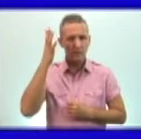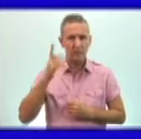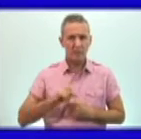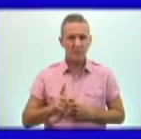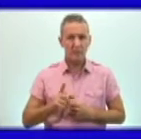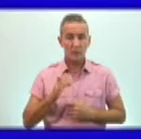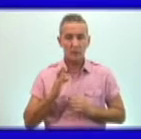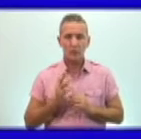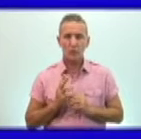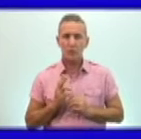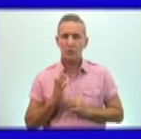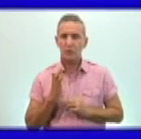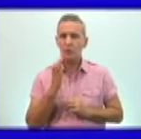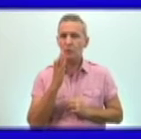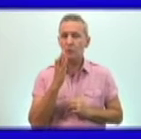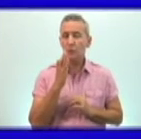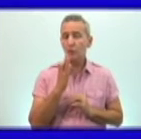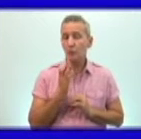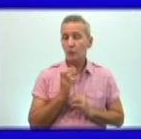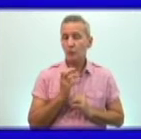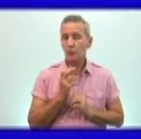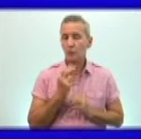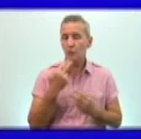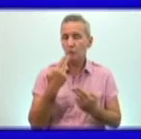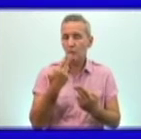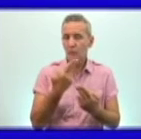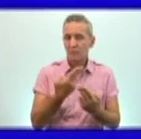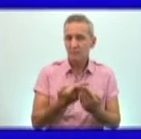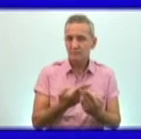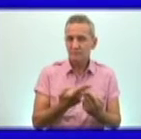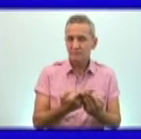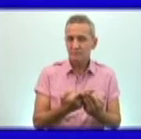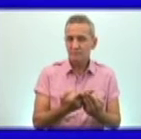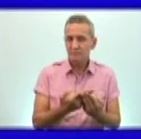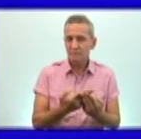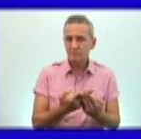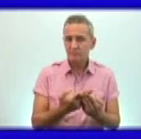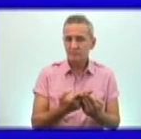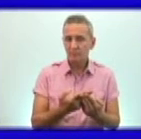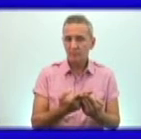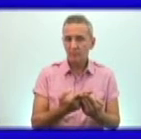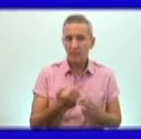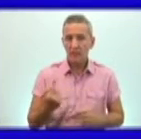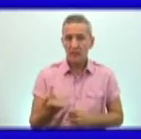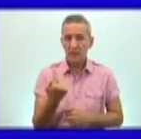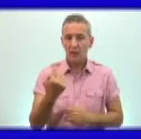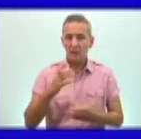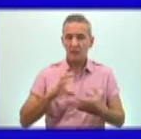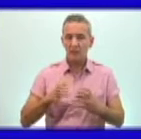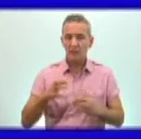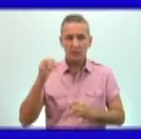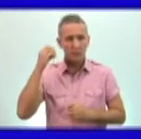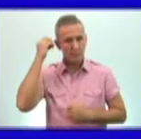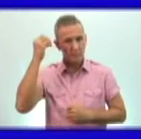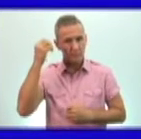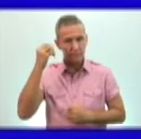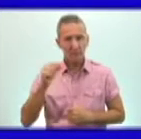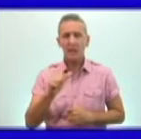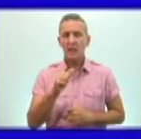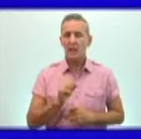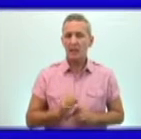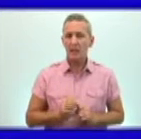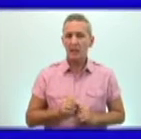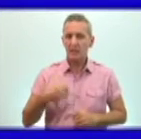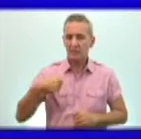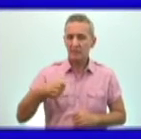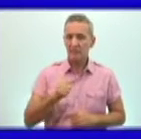fíes sino de la razón. Eso es un aspecto crucial. Para investigar la verdad es preciso dudar en cuanto